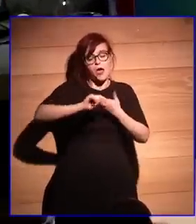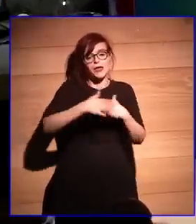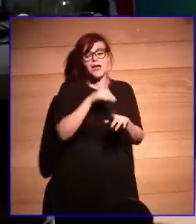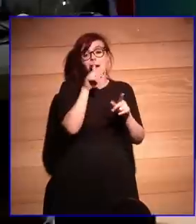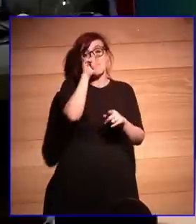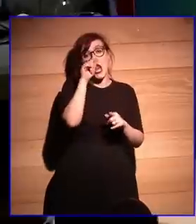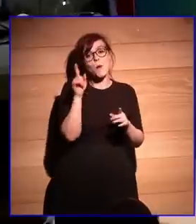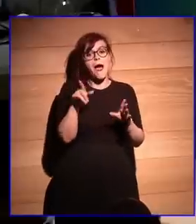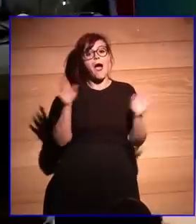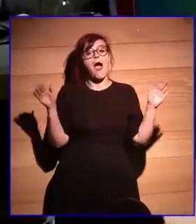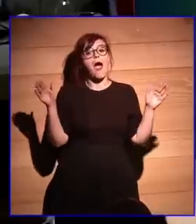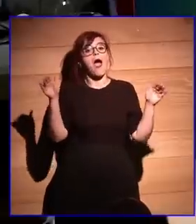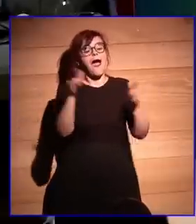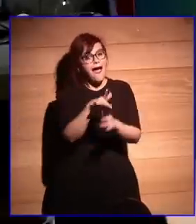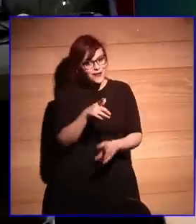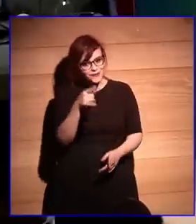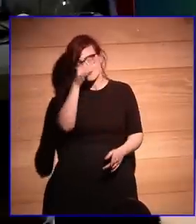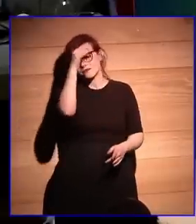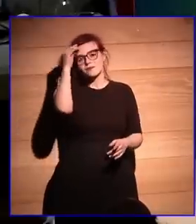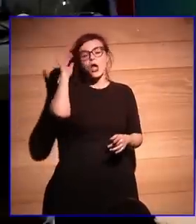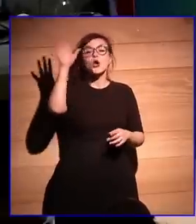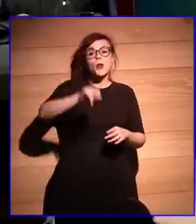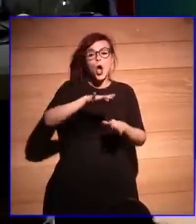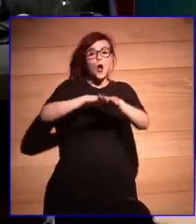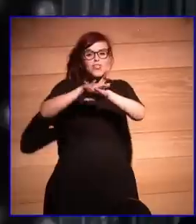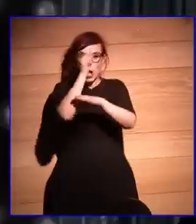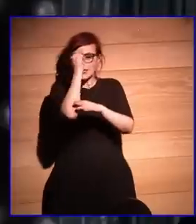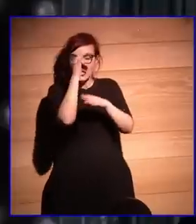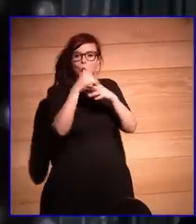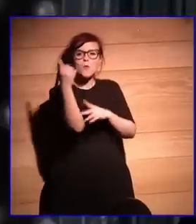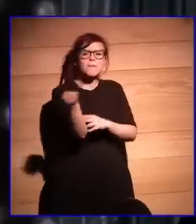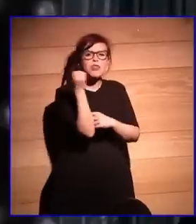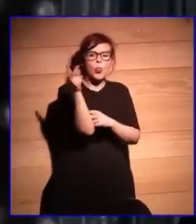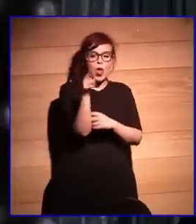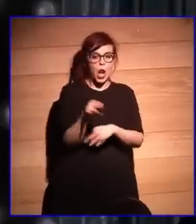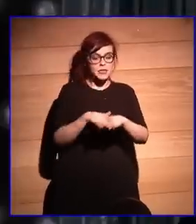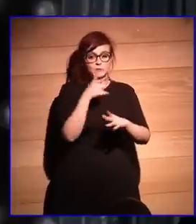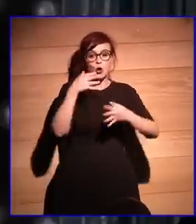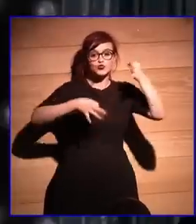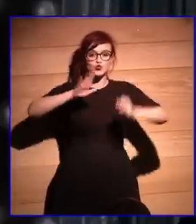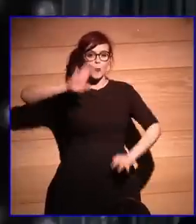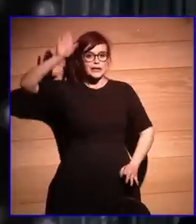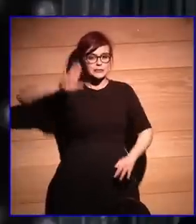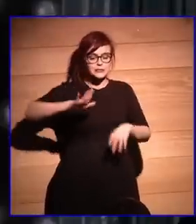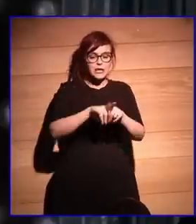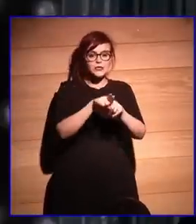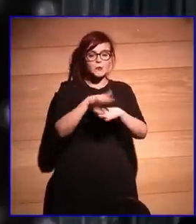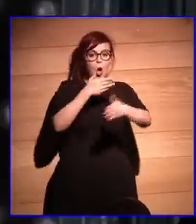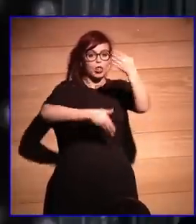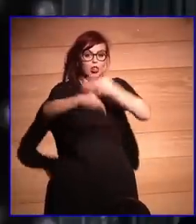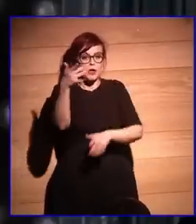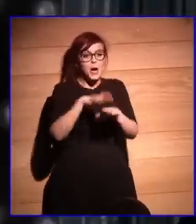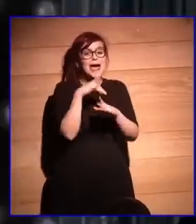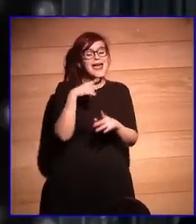No, existen algunas cartas que de hecho compró el gobierno indio por $1,000,000 en una subasta porque al parecer se intercambiaban cosas de alto